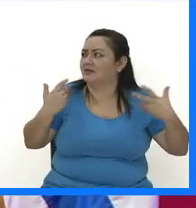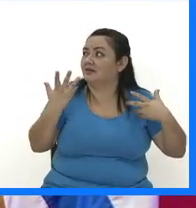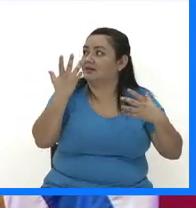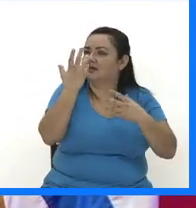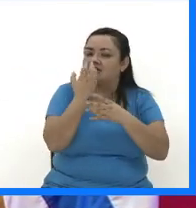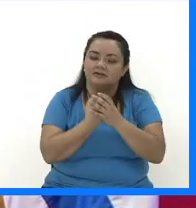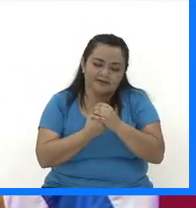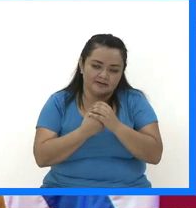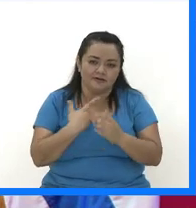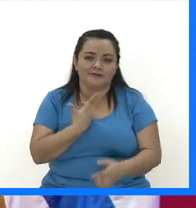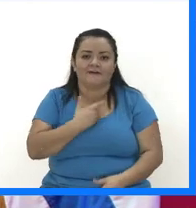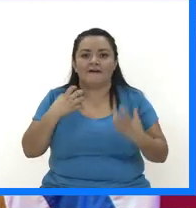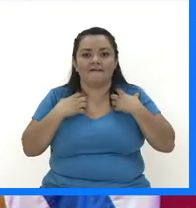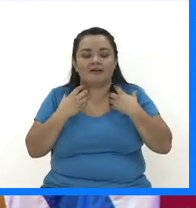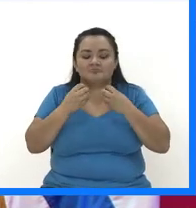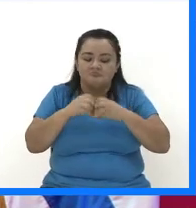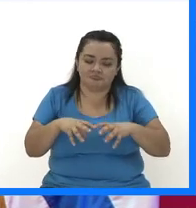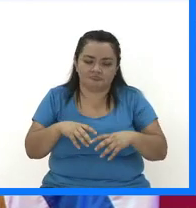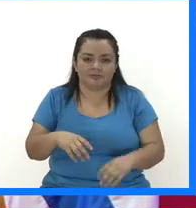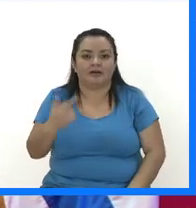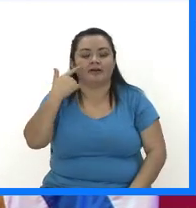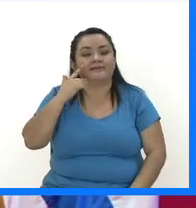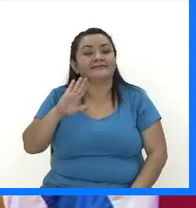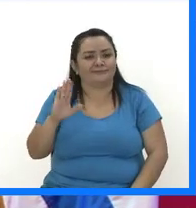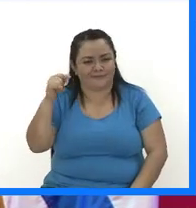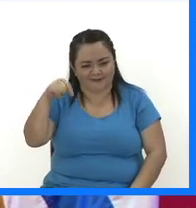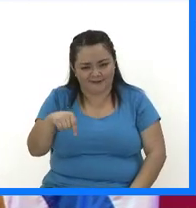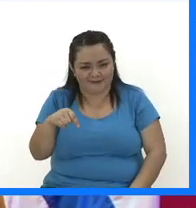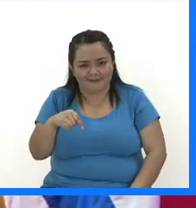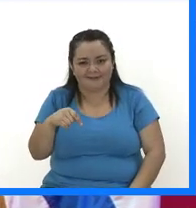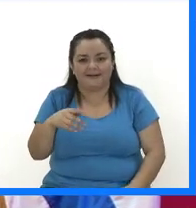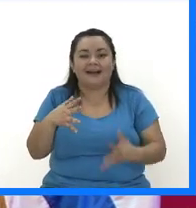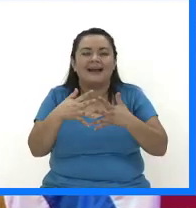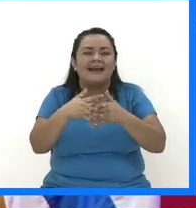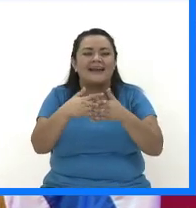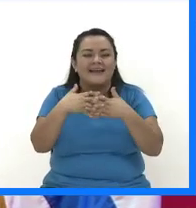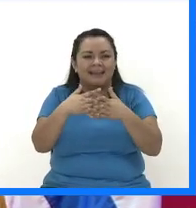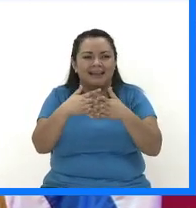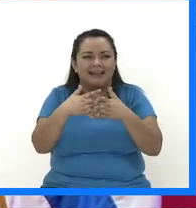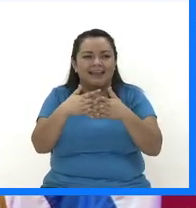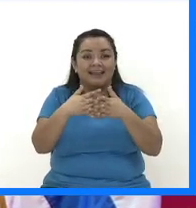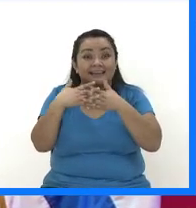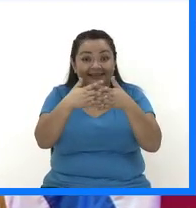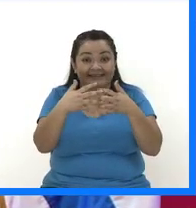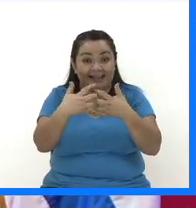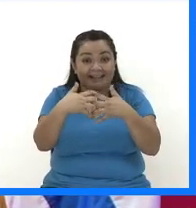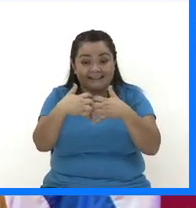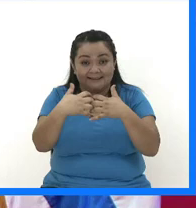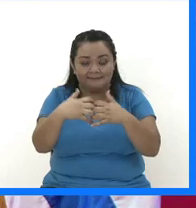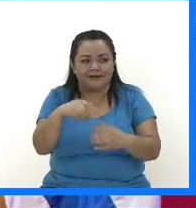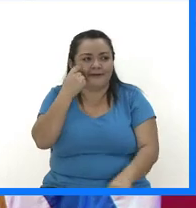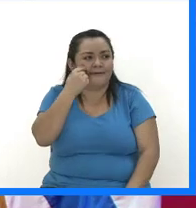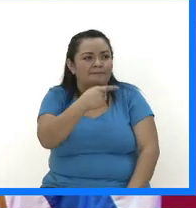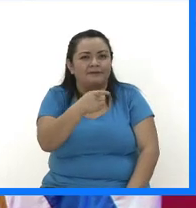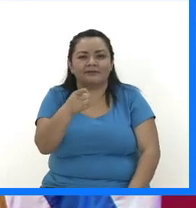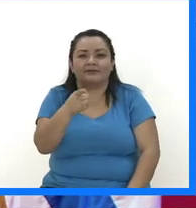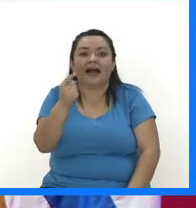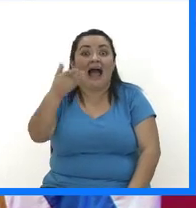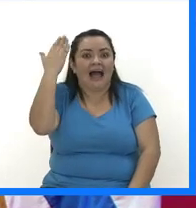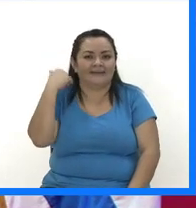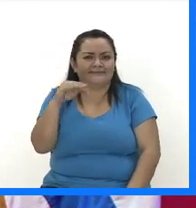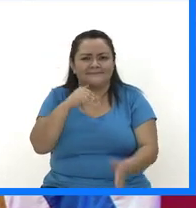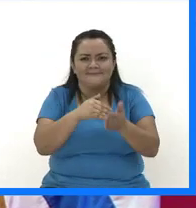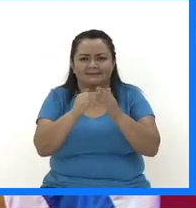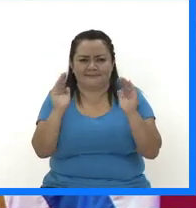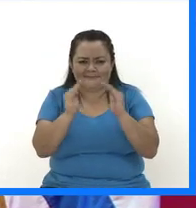amigos los testimonios de personas que tienen empresas ahora comenzaron con pequeños pasos y el primer paso fue perderle el miedo a